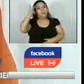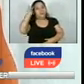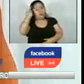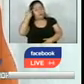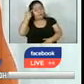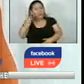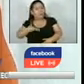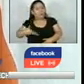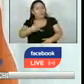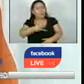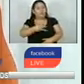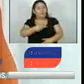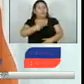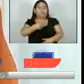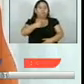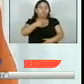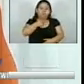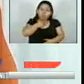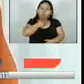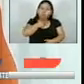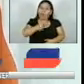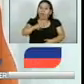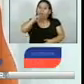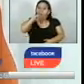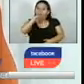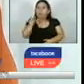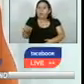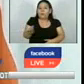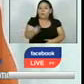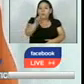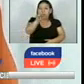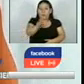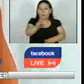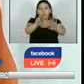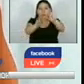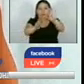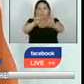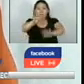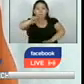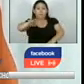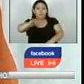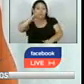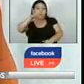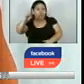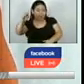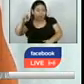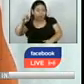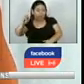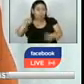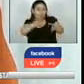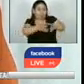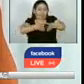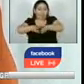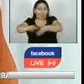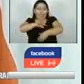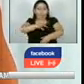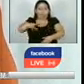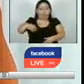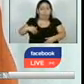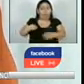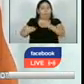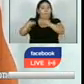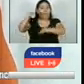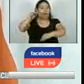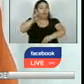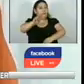tenemos situación de extrema pobreza, aproximadamente 174.000 hogares, unos 23.000 hogares